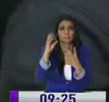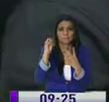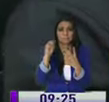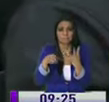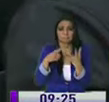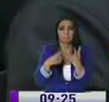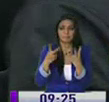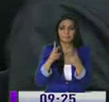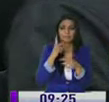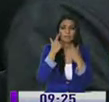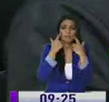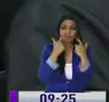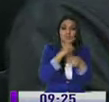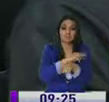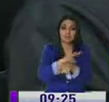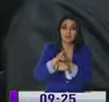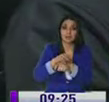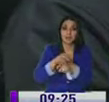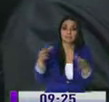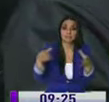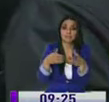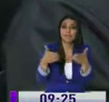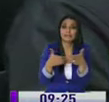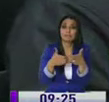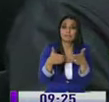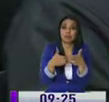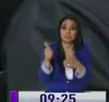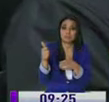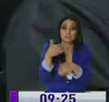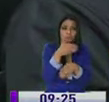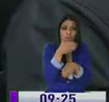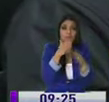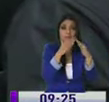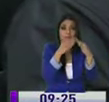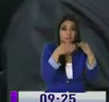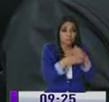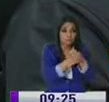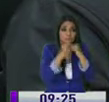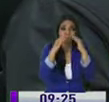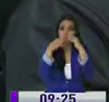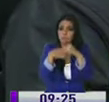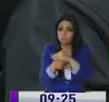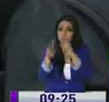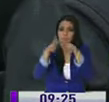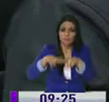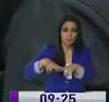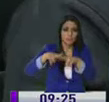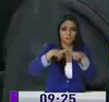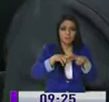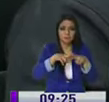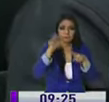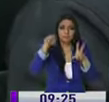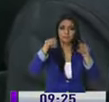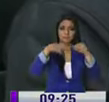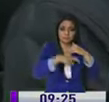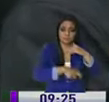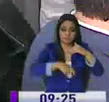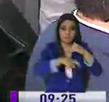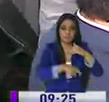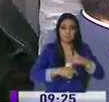etcétera el equipo de intervención en territorio principalmente las viviendas que se van a verificar la existencia o no de